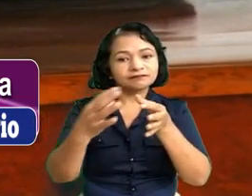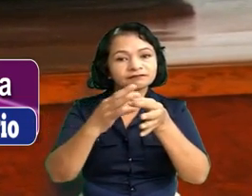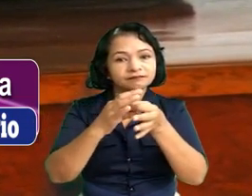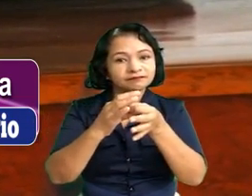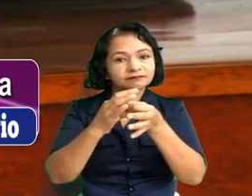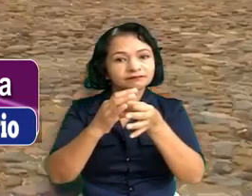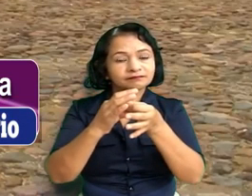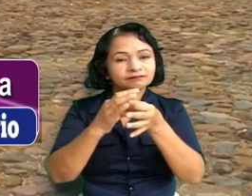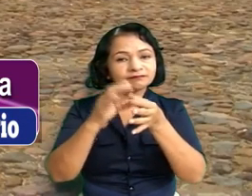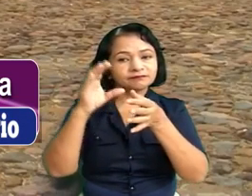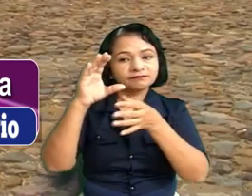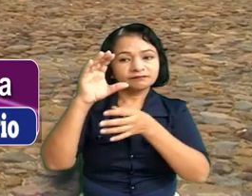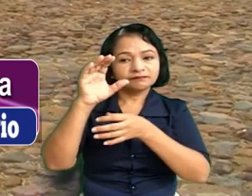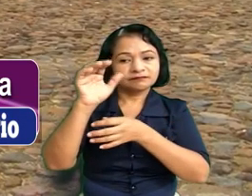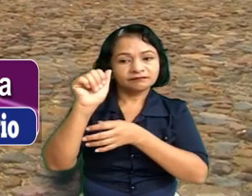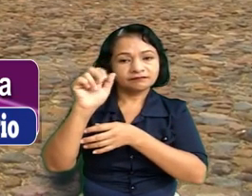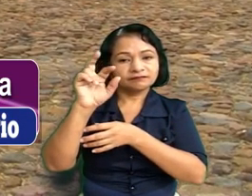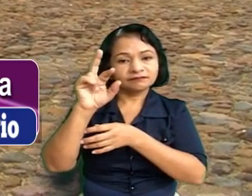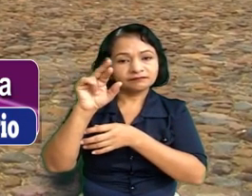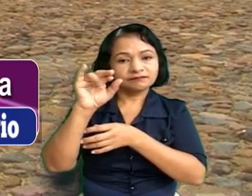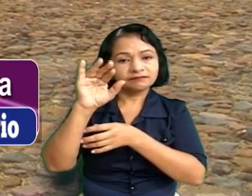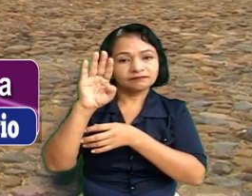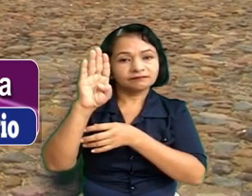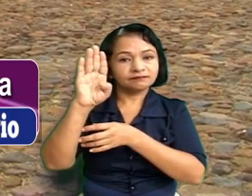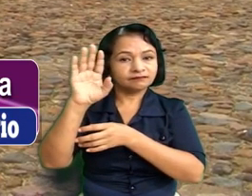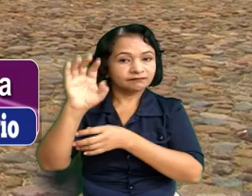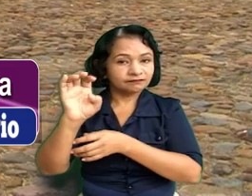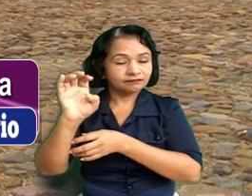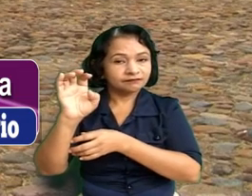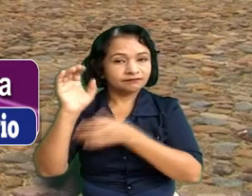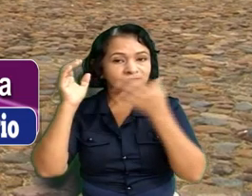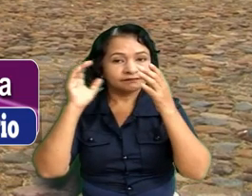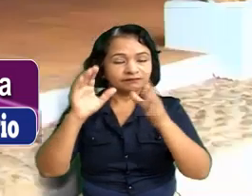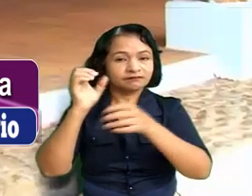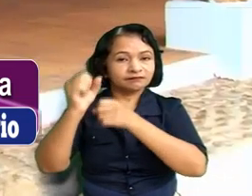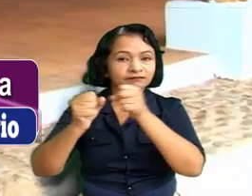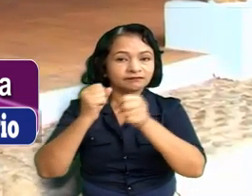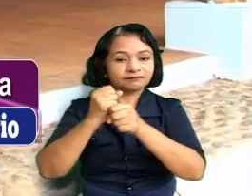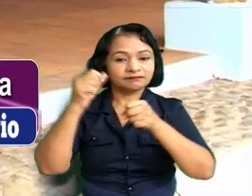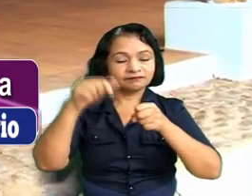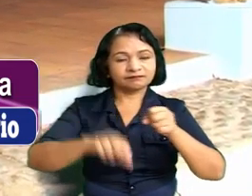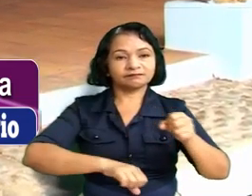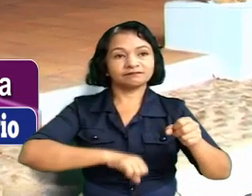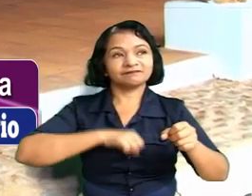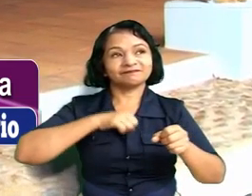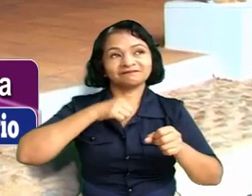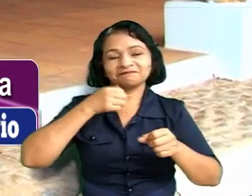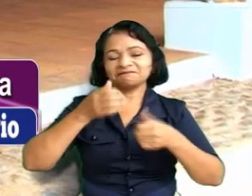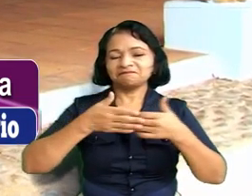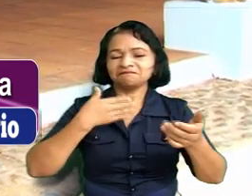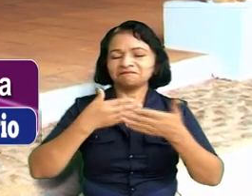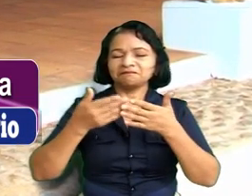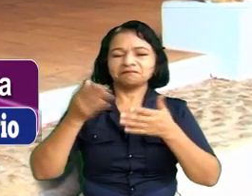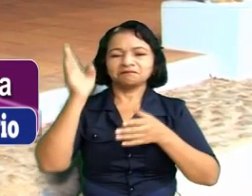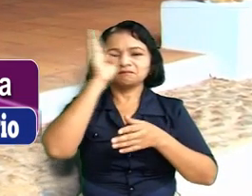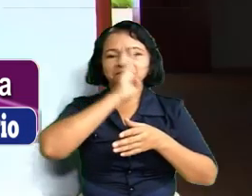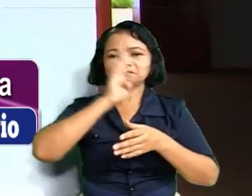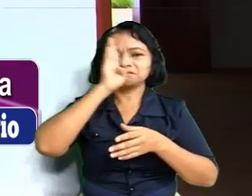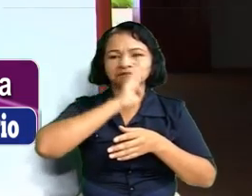porque la costa caribe, a lo largo de los años, claro, ahora con orgullo decimos, vamos a Bluefield